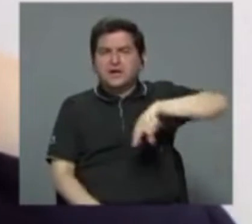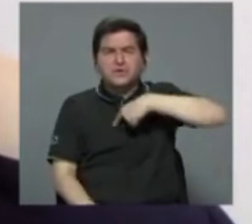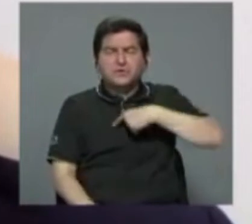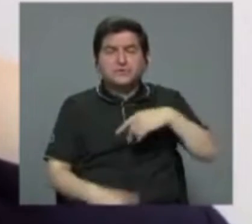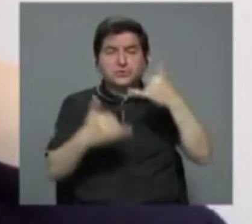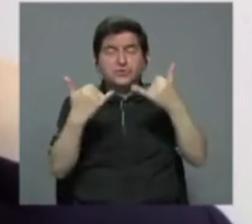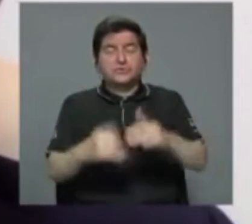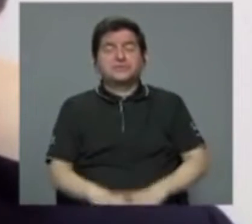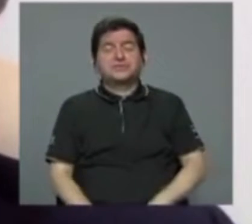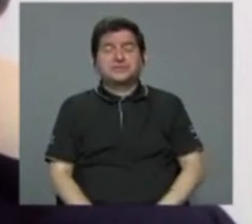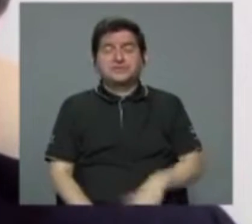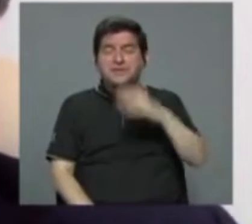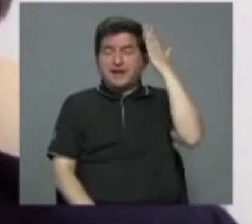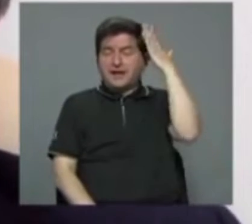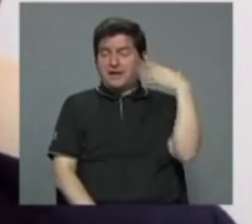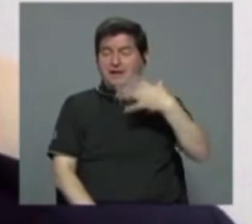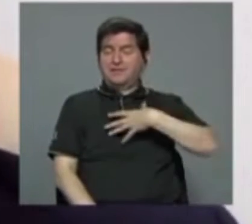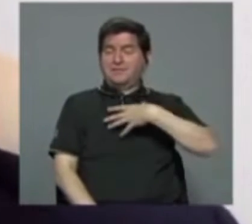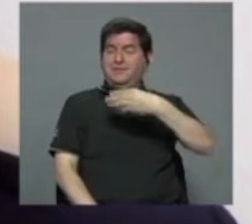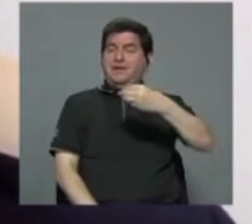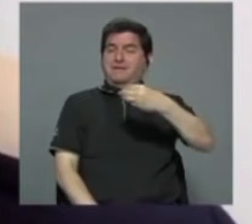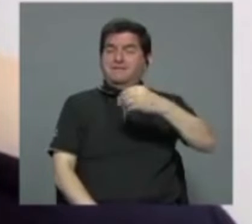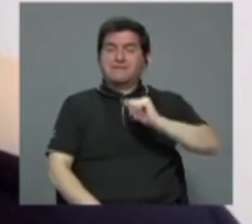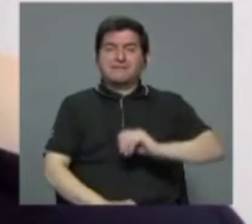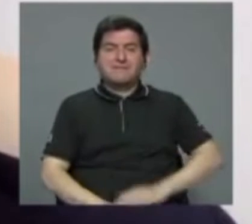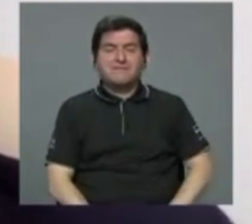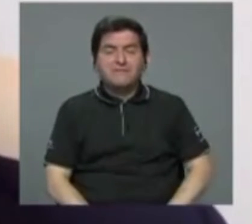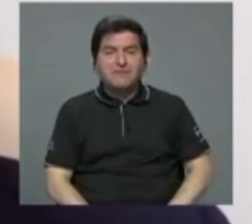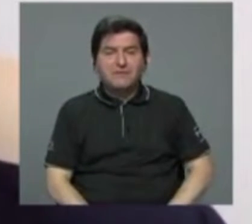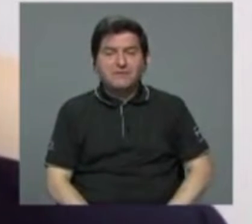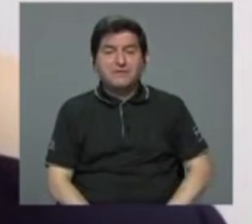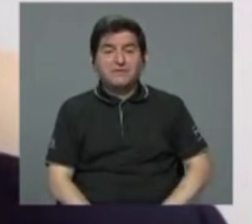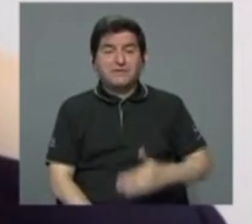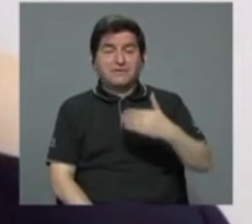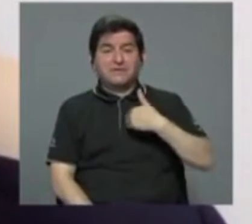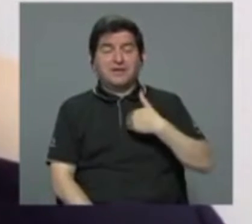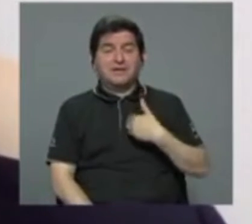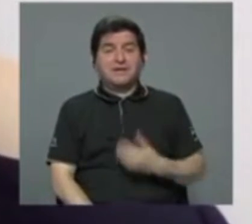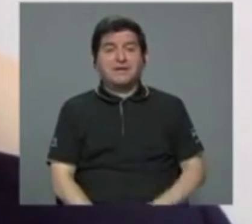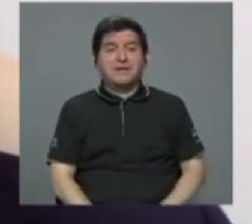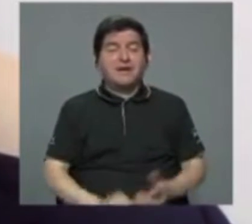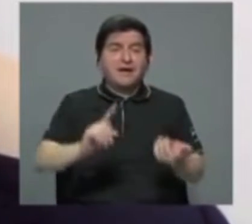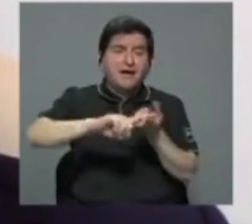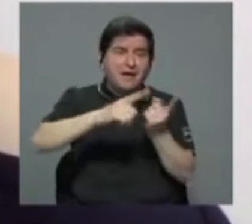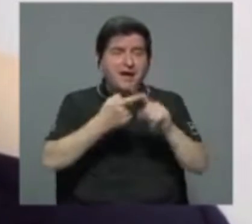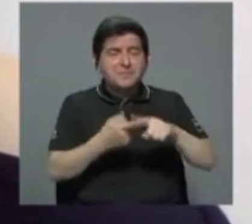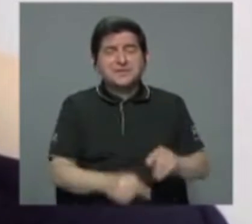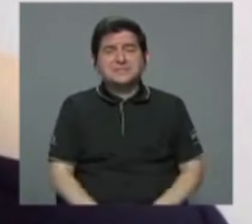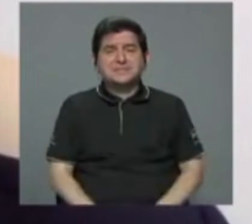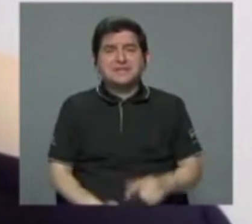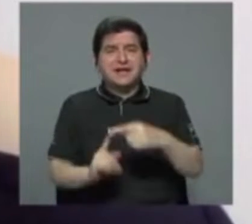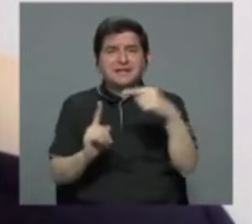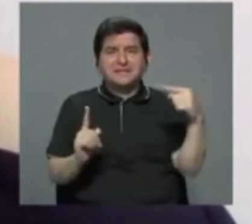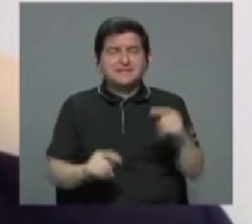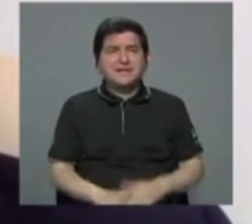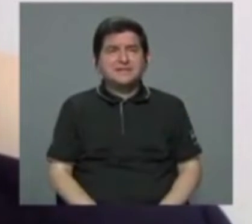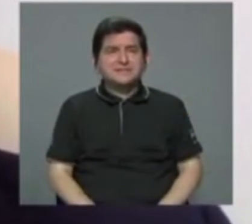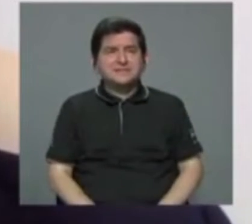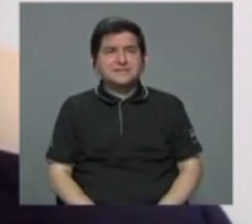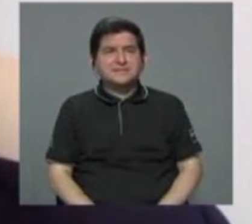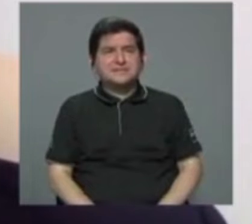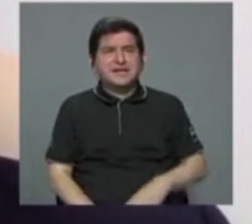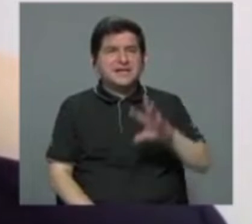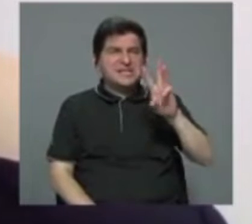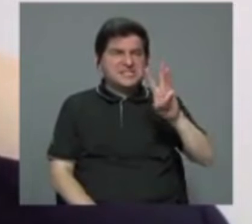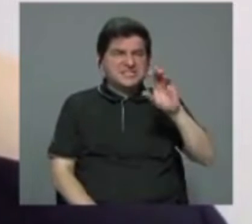peinamos canas, que hemos tenido amistades de 60 y a lo largo de más